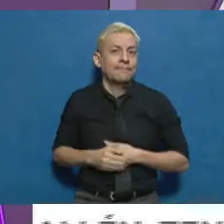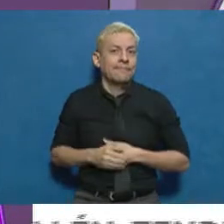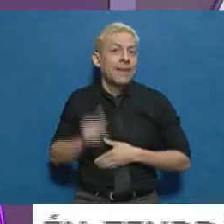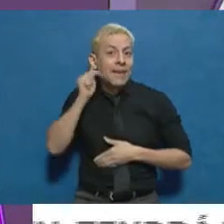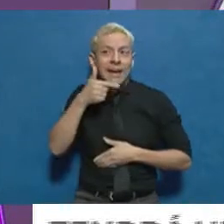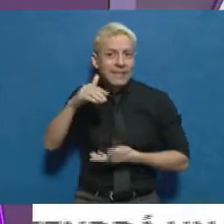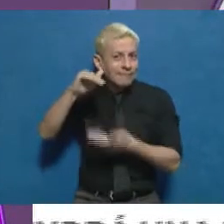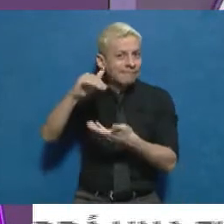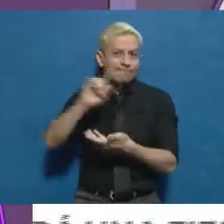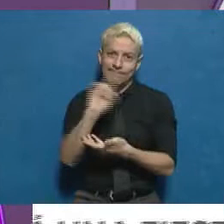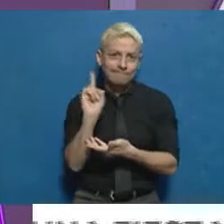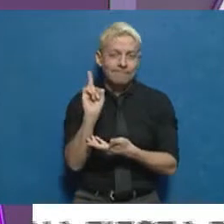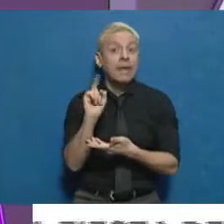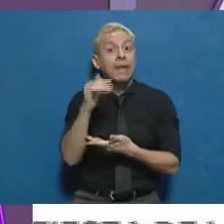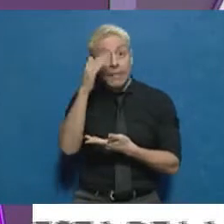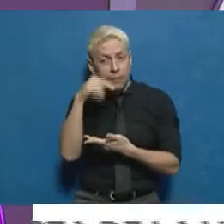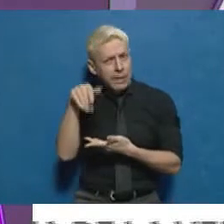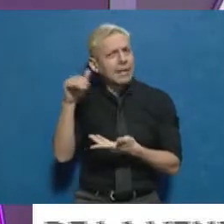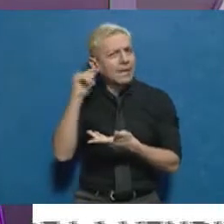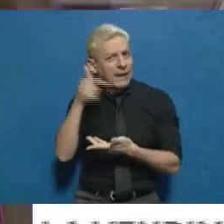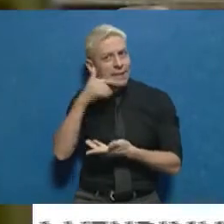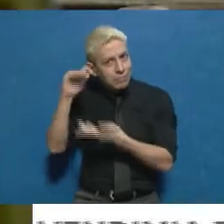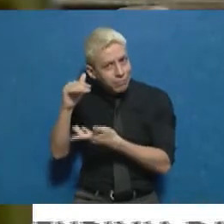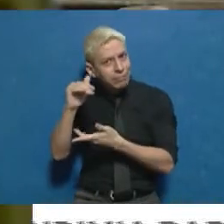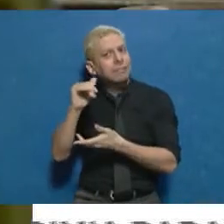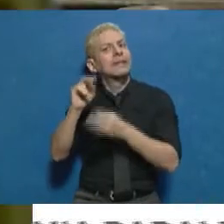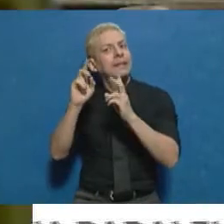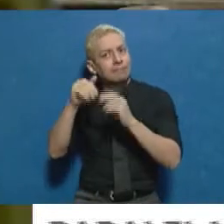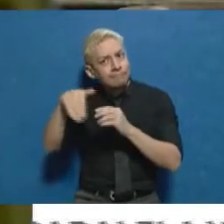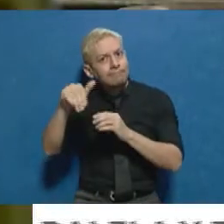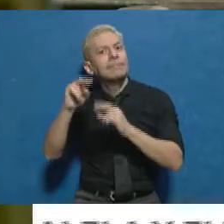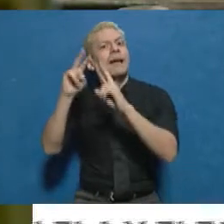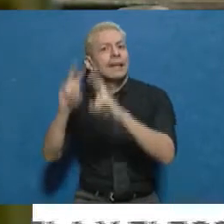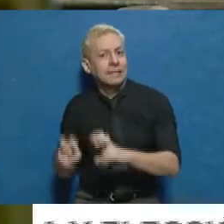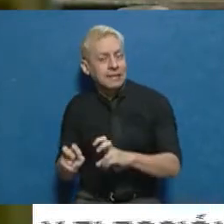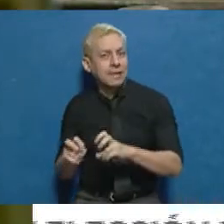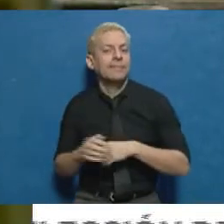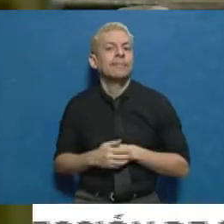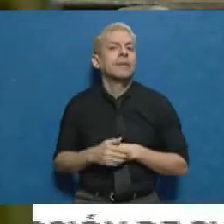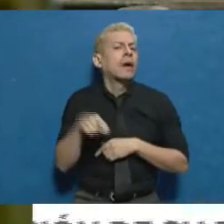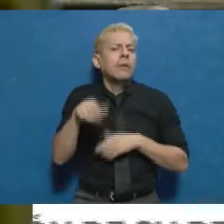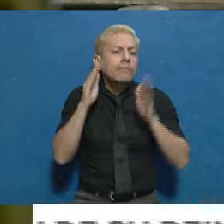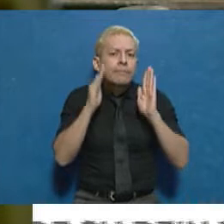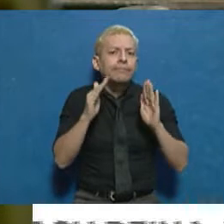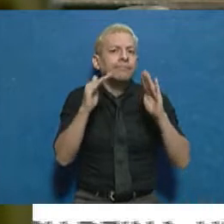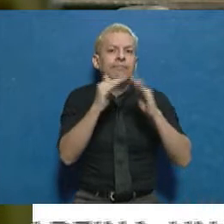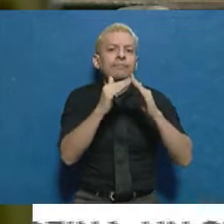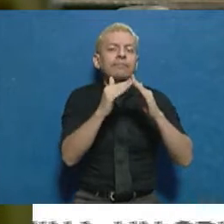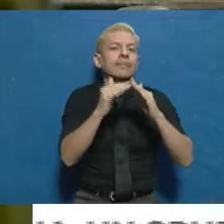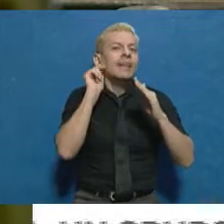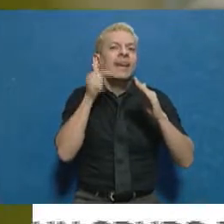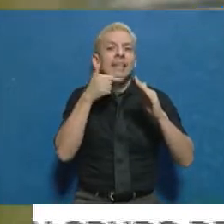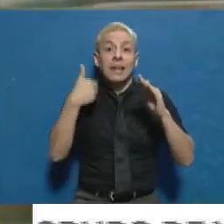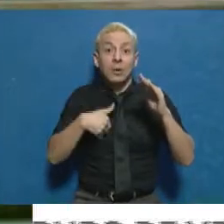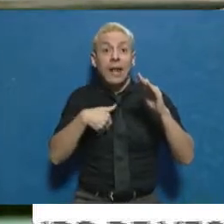también nos vamos a ocupar de eso, que también es materia de análisis por parte de los senadores, pero esto se enfoca solo al gas de red, al gas natural que